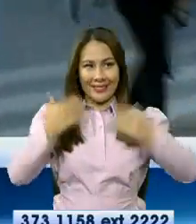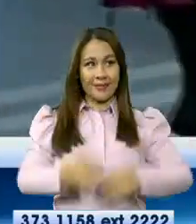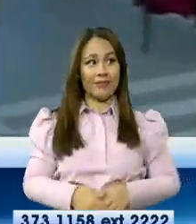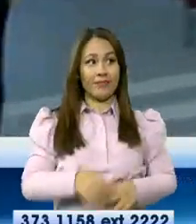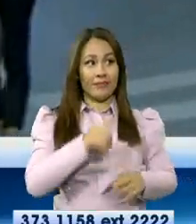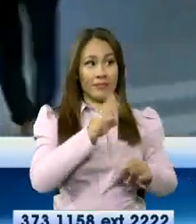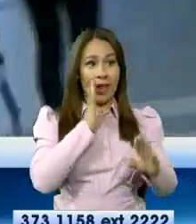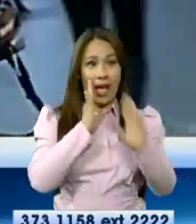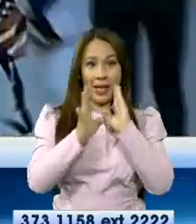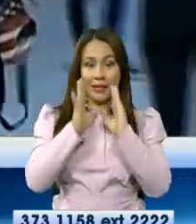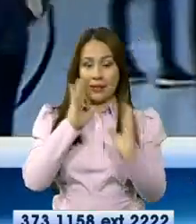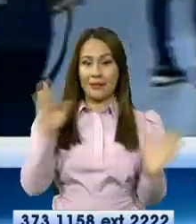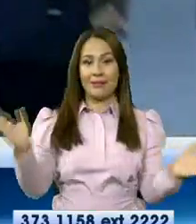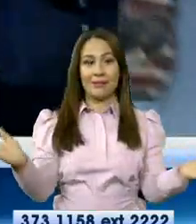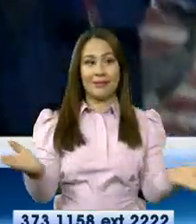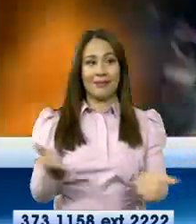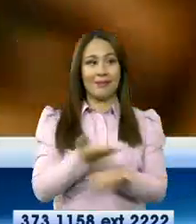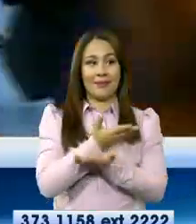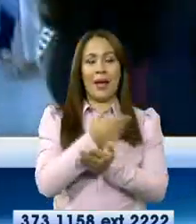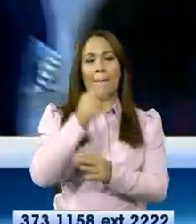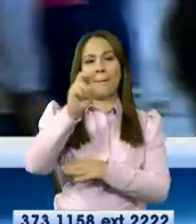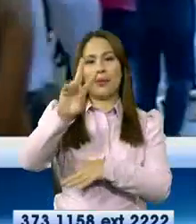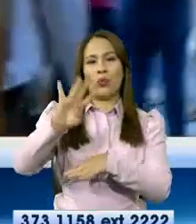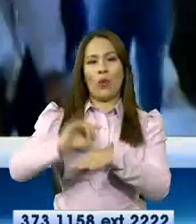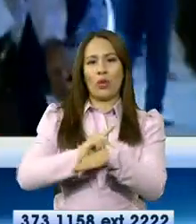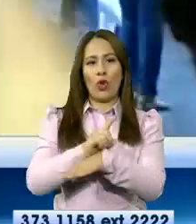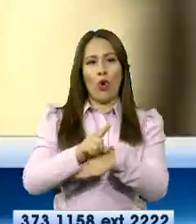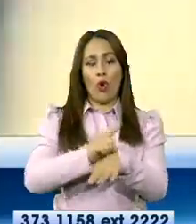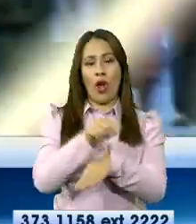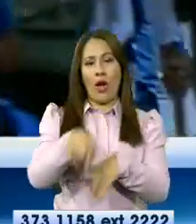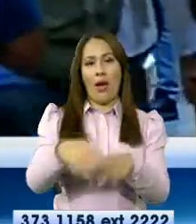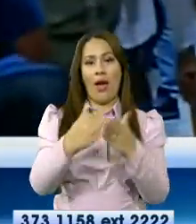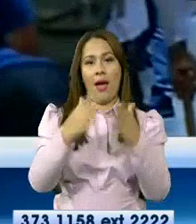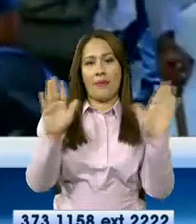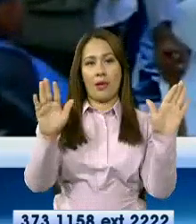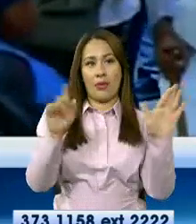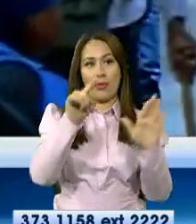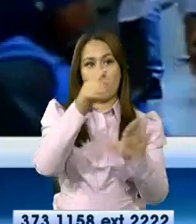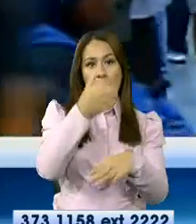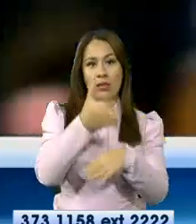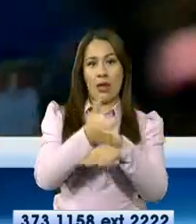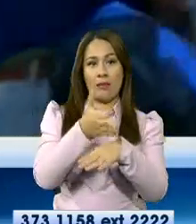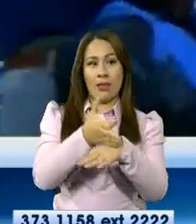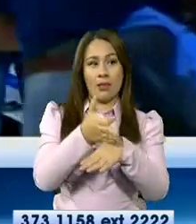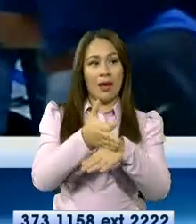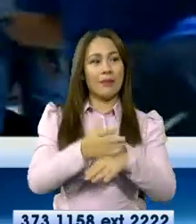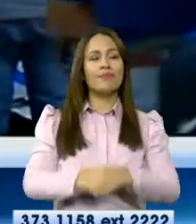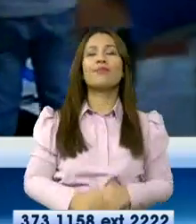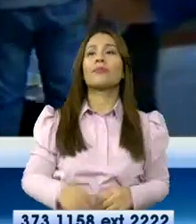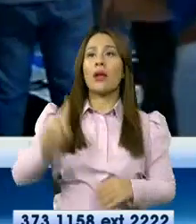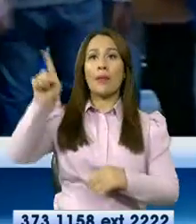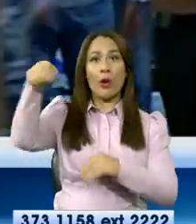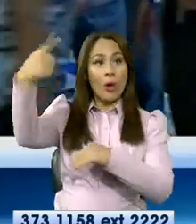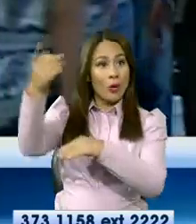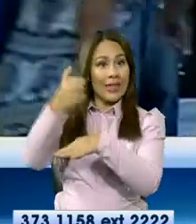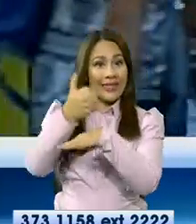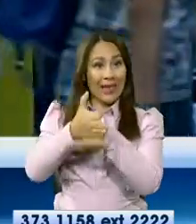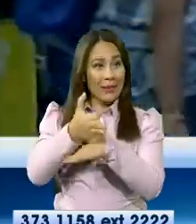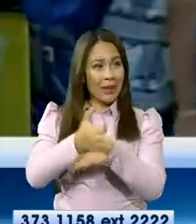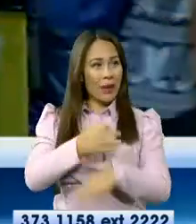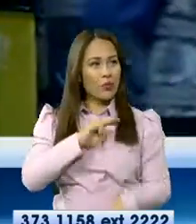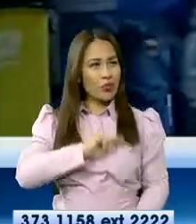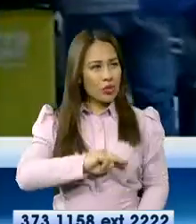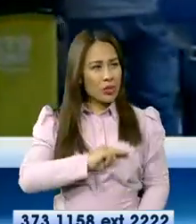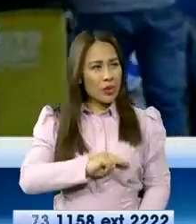atención se realizará durante las 24 horas del día, mientras que en la terminal terrestre municipal de Pascuales